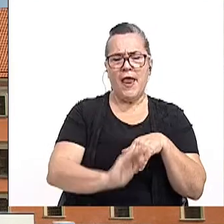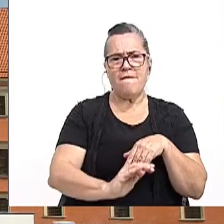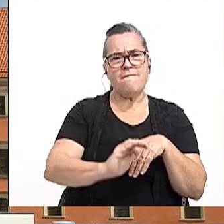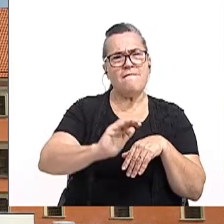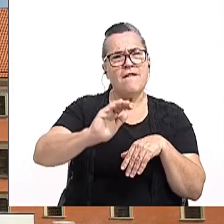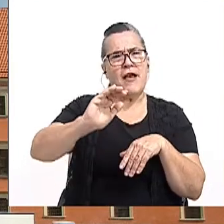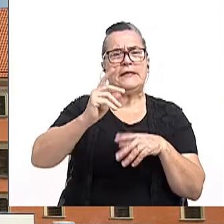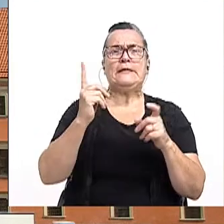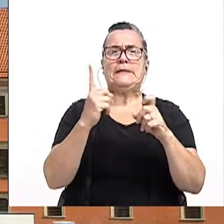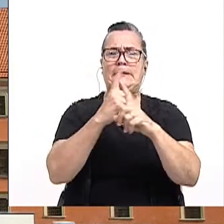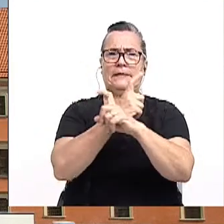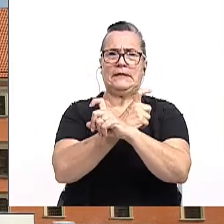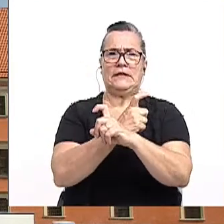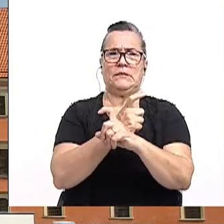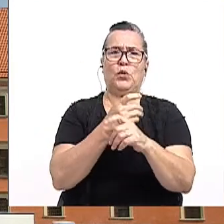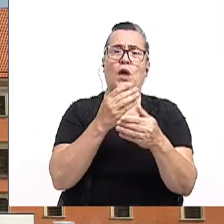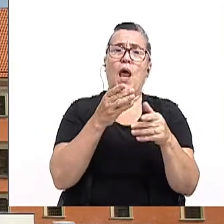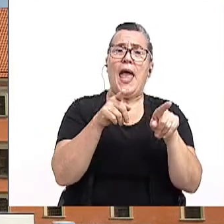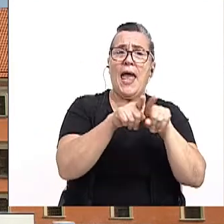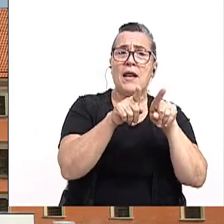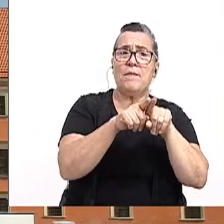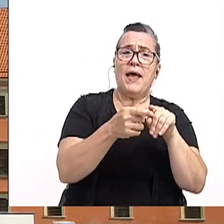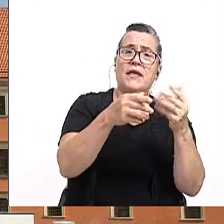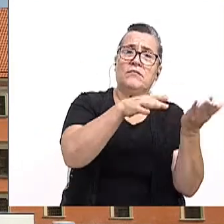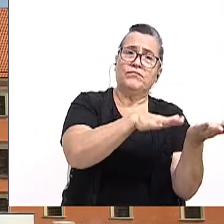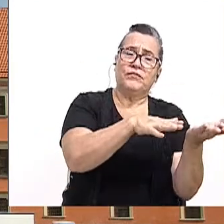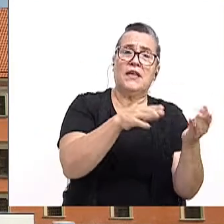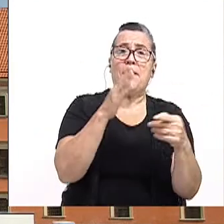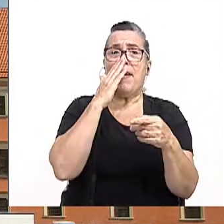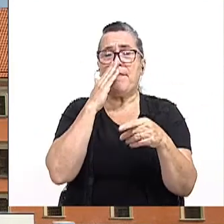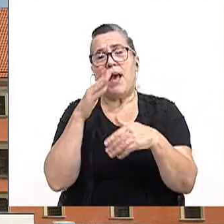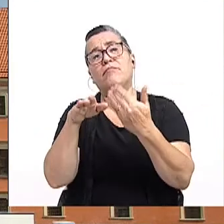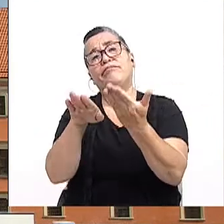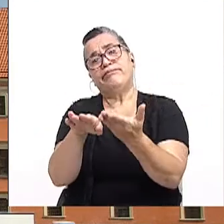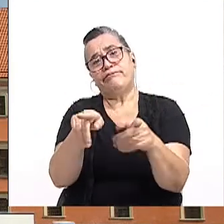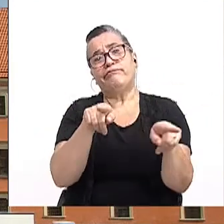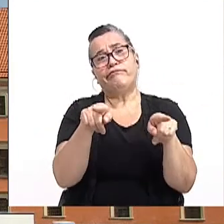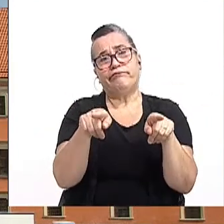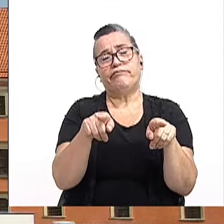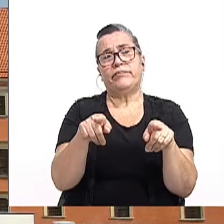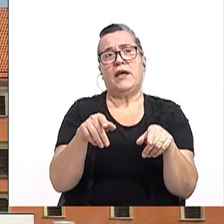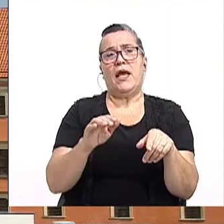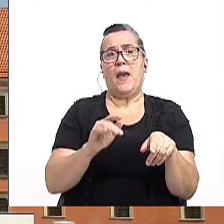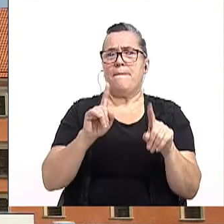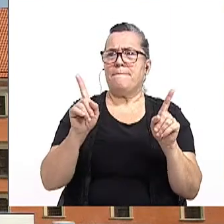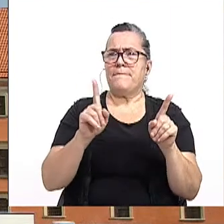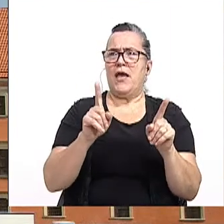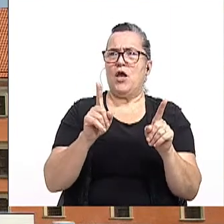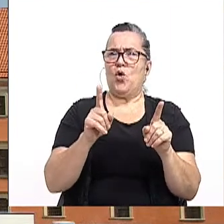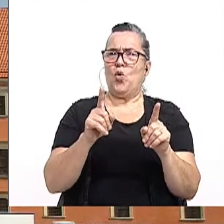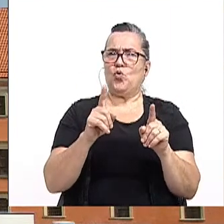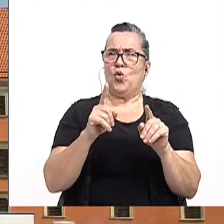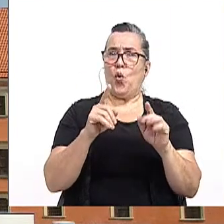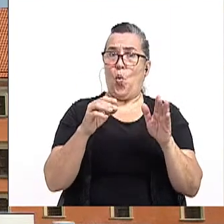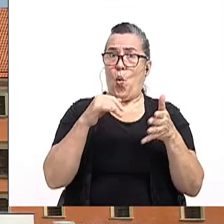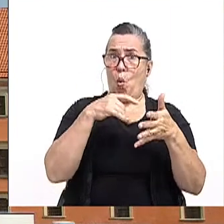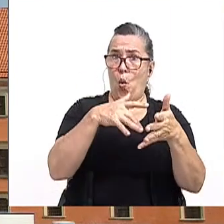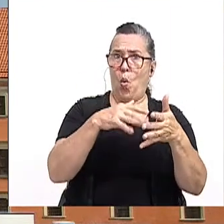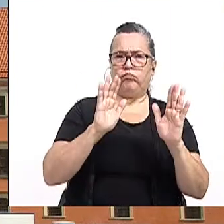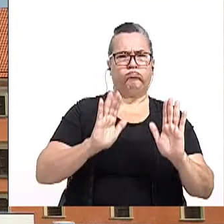poco complicada porque perdió a una de sus hermanas y también a su madre, pero sus notas siempre fueron